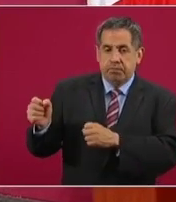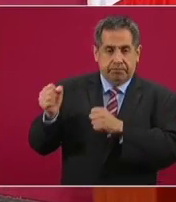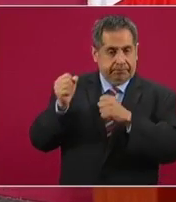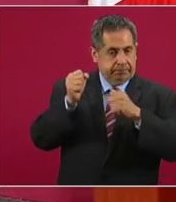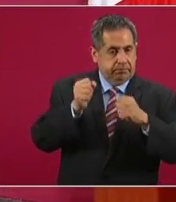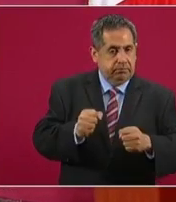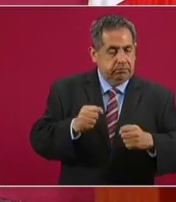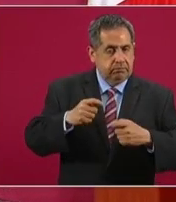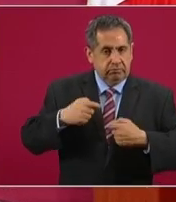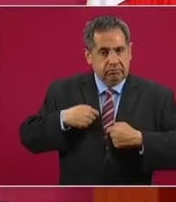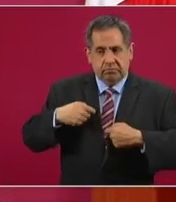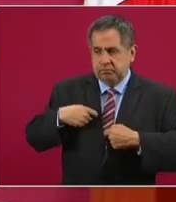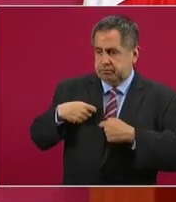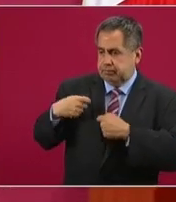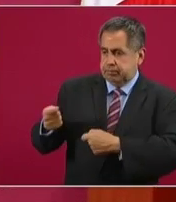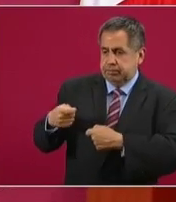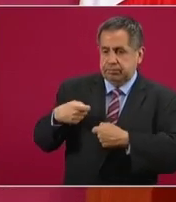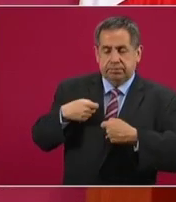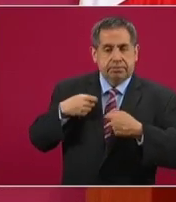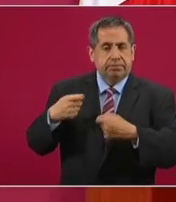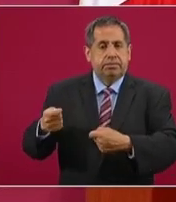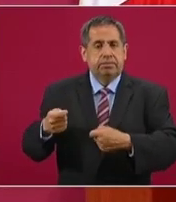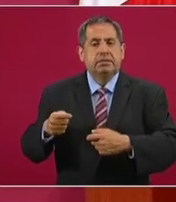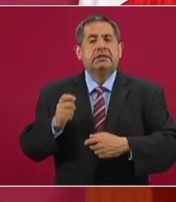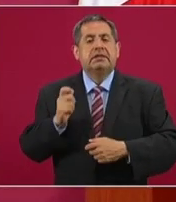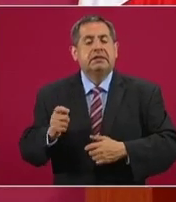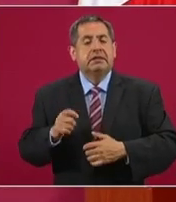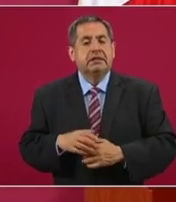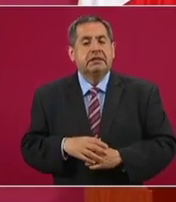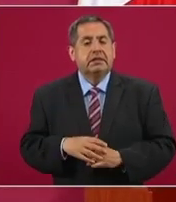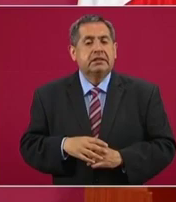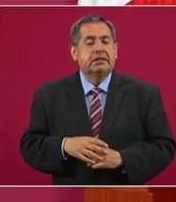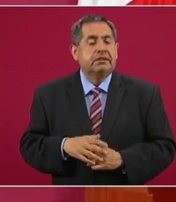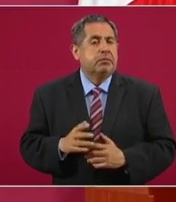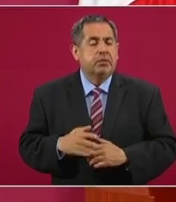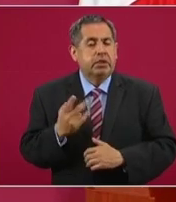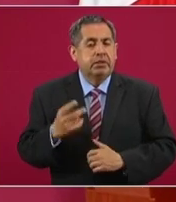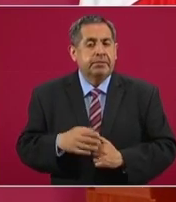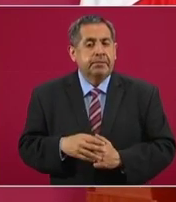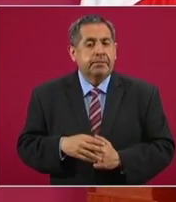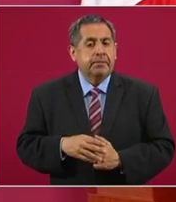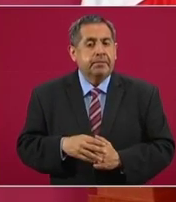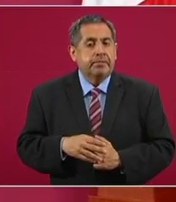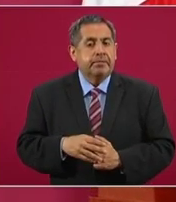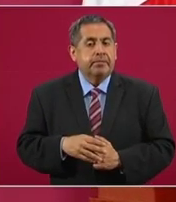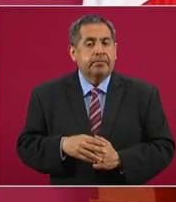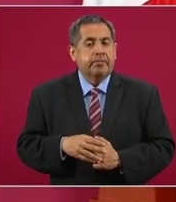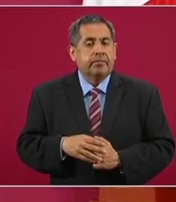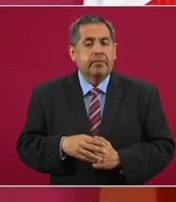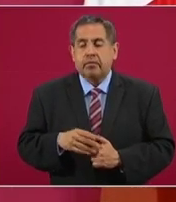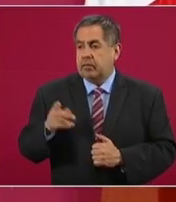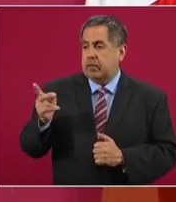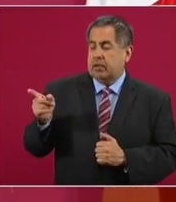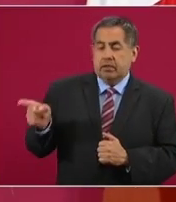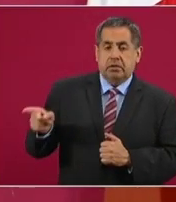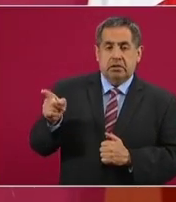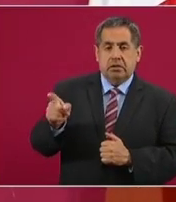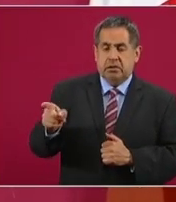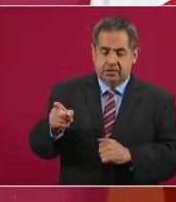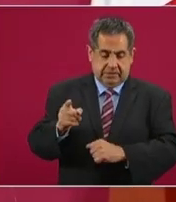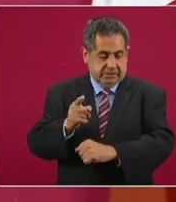nombres sobre todo x ser gentes